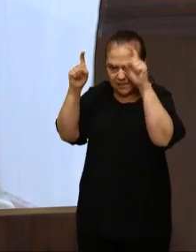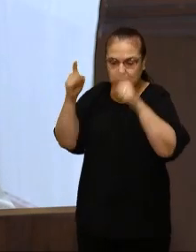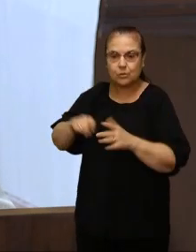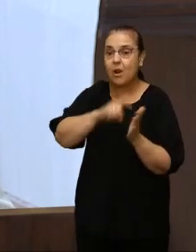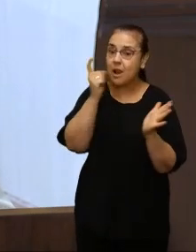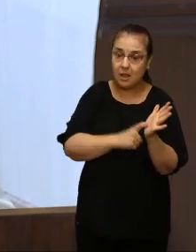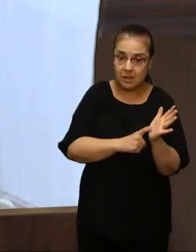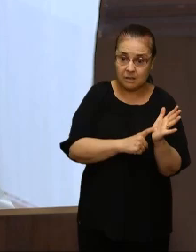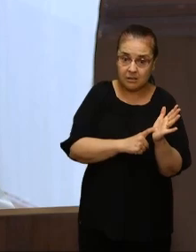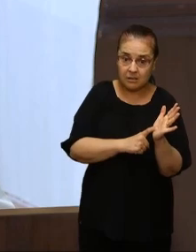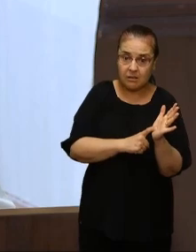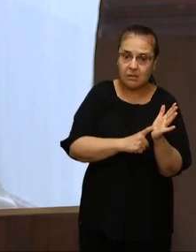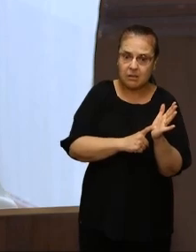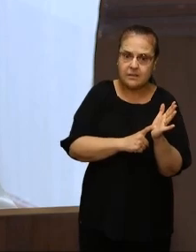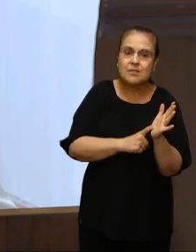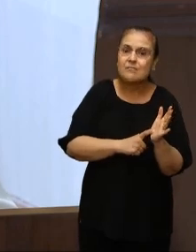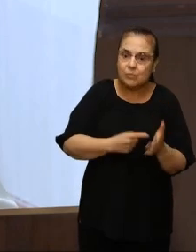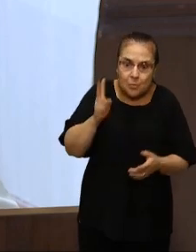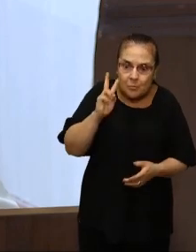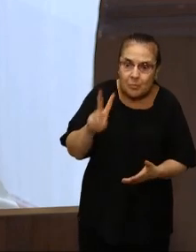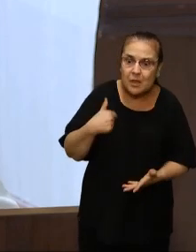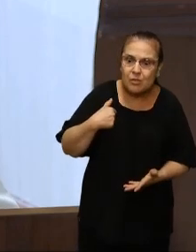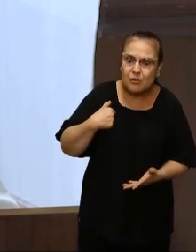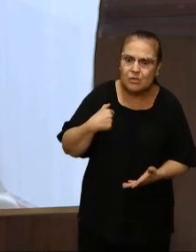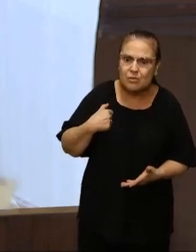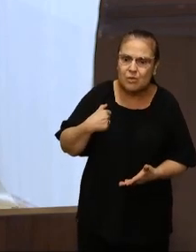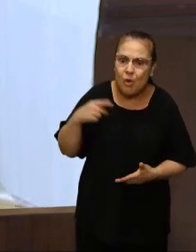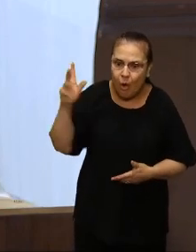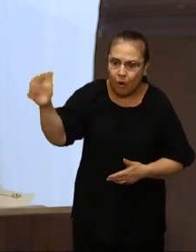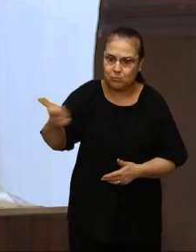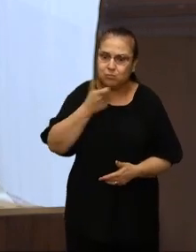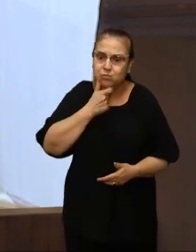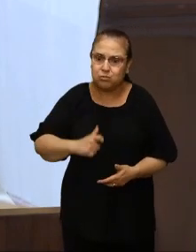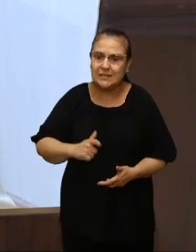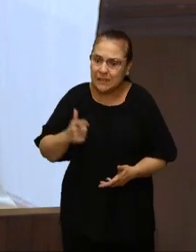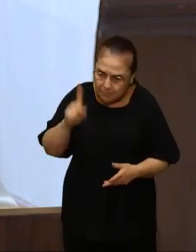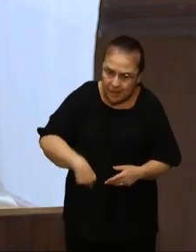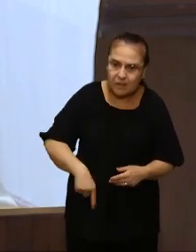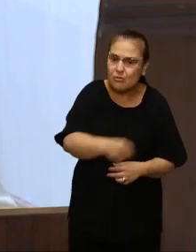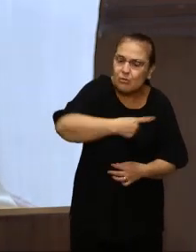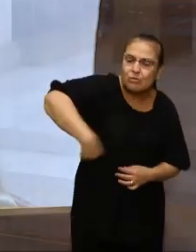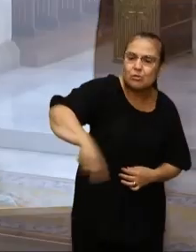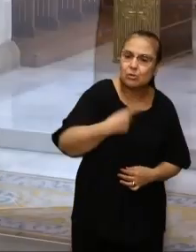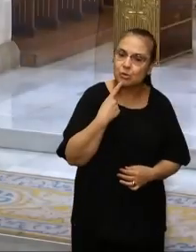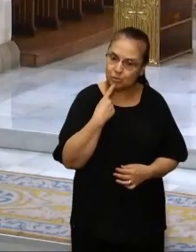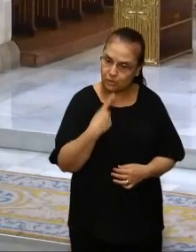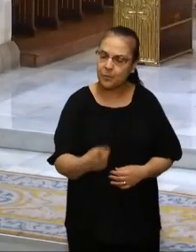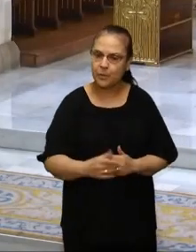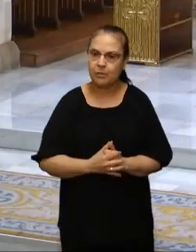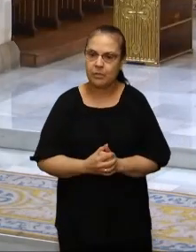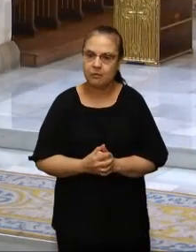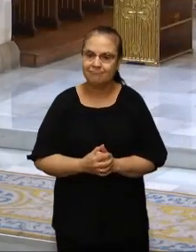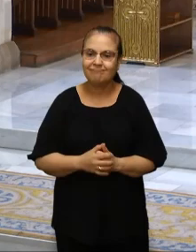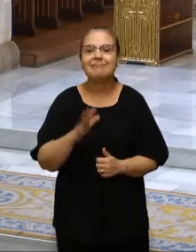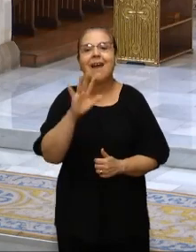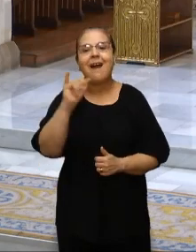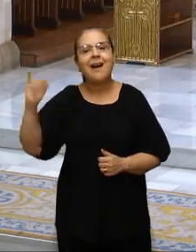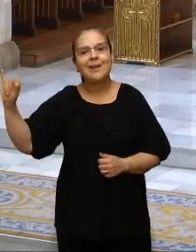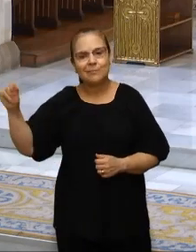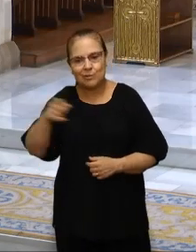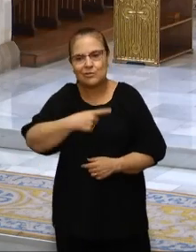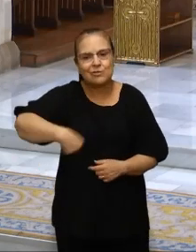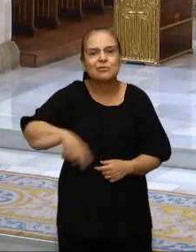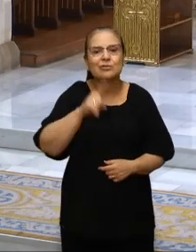Maestro, diciendo eso, nos ofendes también a nosotros. Y él dijo: ¡Ay de vosotros